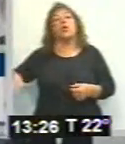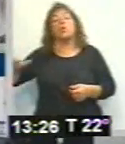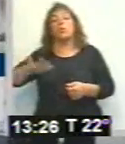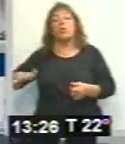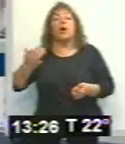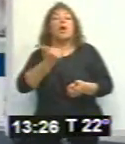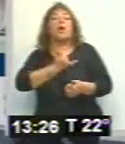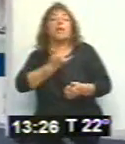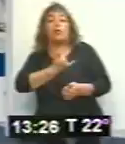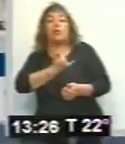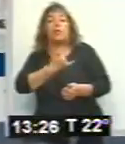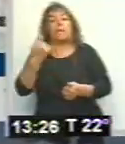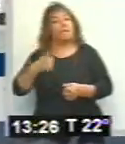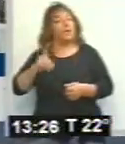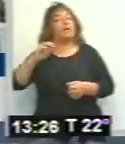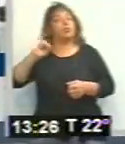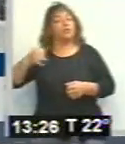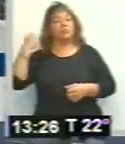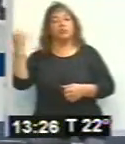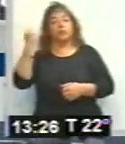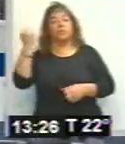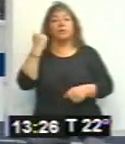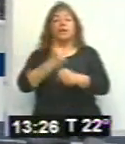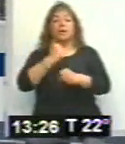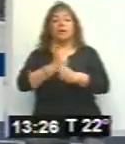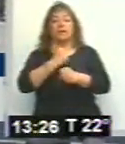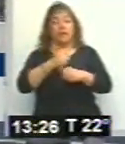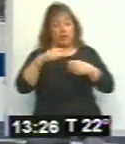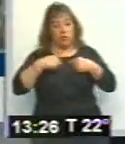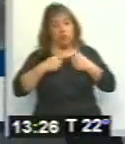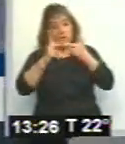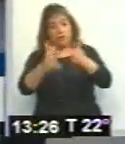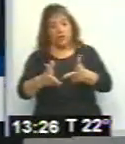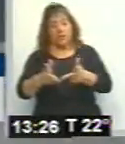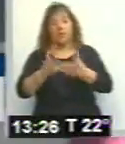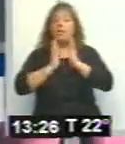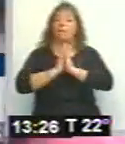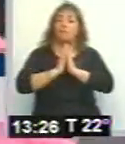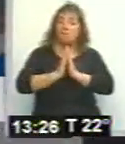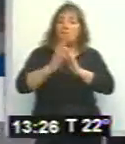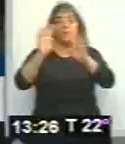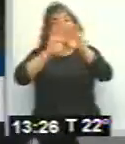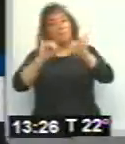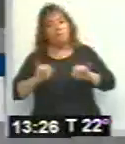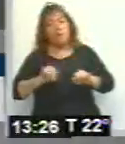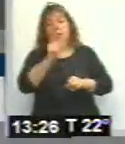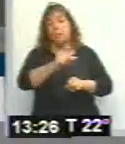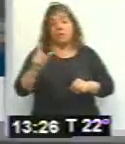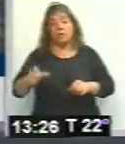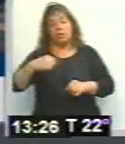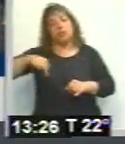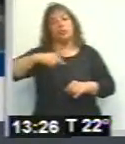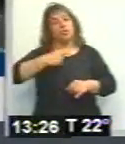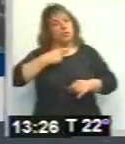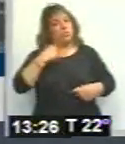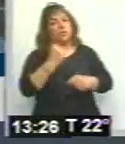que ocuparlo, pero fundamentalmente trabajar en esto que te decía, ¿no? Lograr la armonía de los distintos actores. Y obviamente estamos dispuestos a